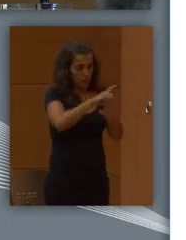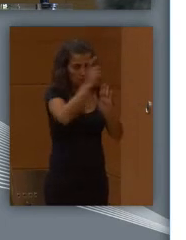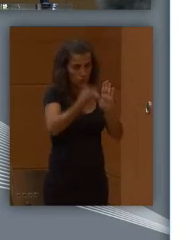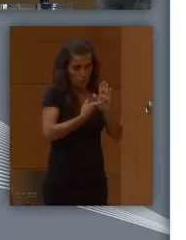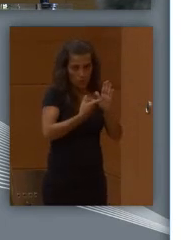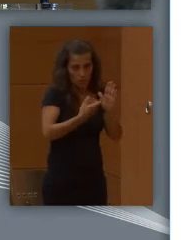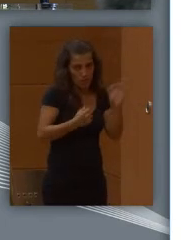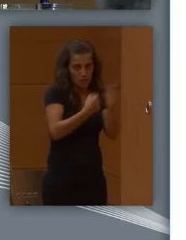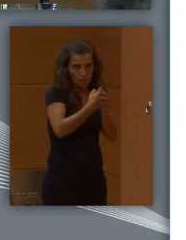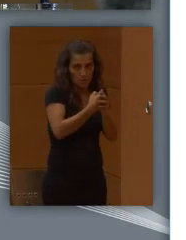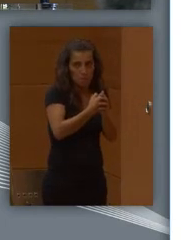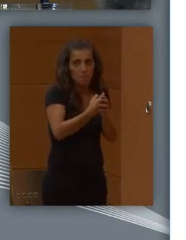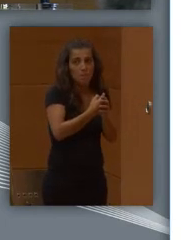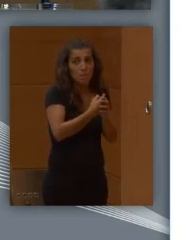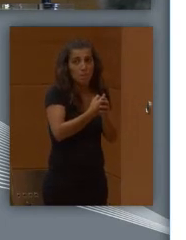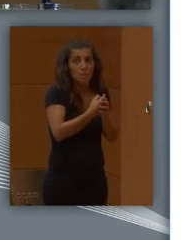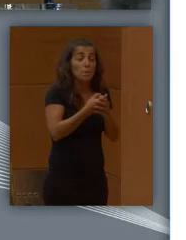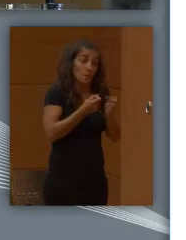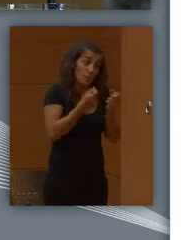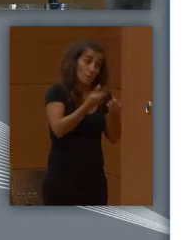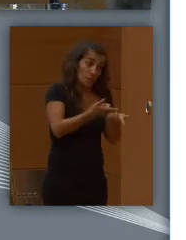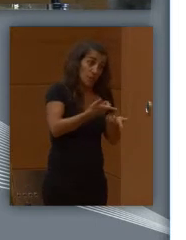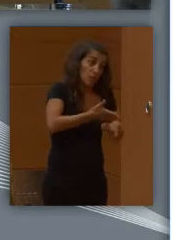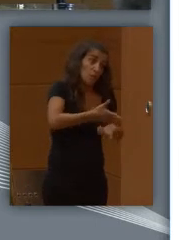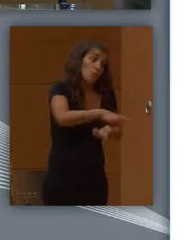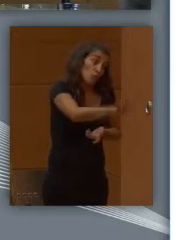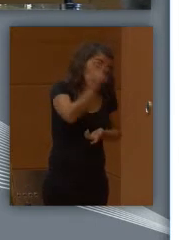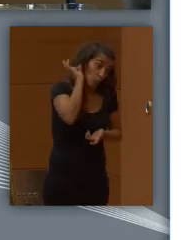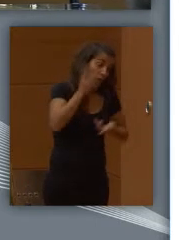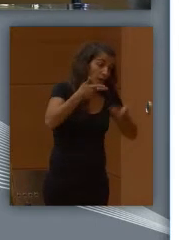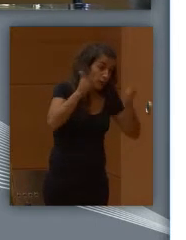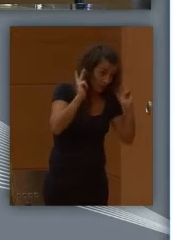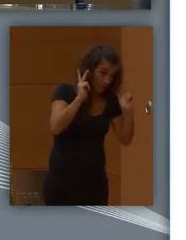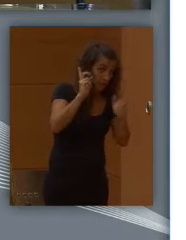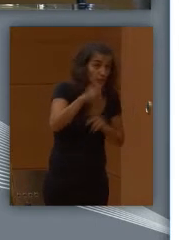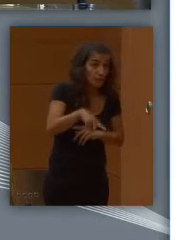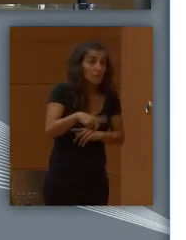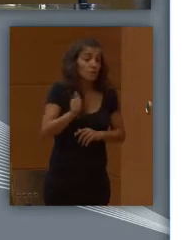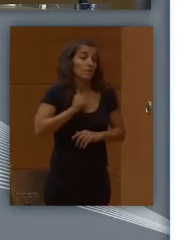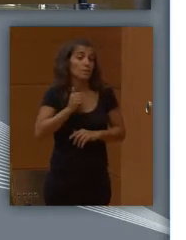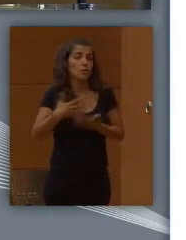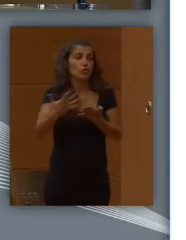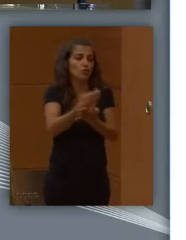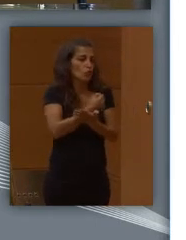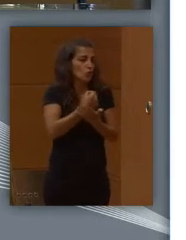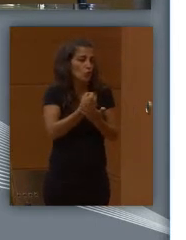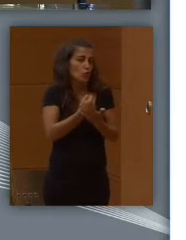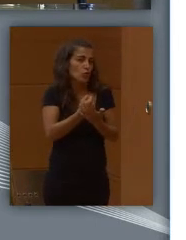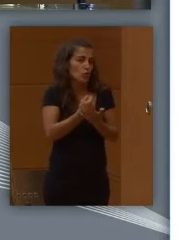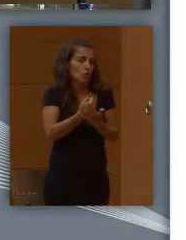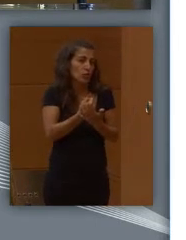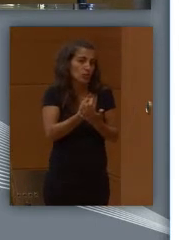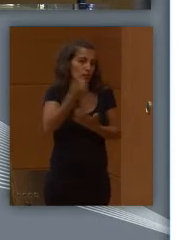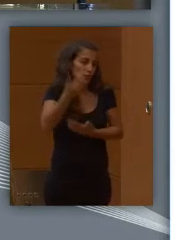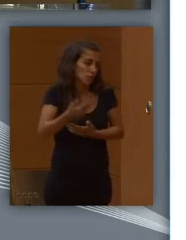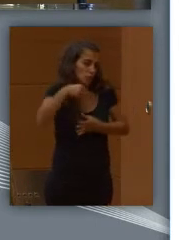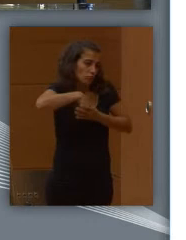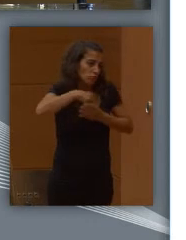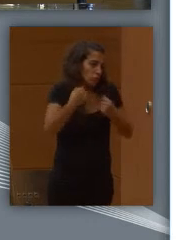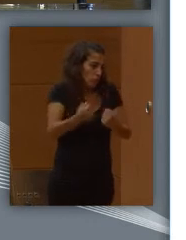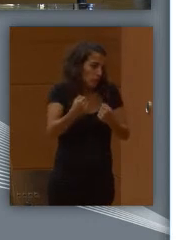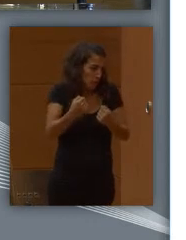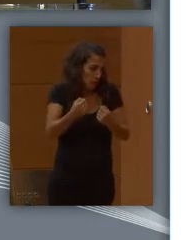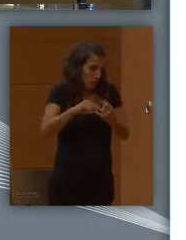para decidir. Y debe aprovechar, desde luego, pues, todo el potencial tecnológico que dispone pues,